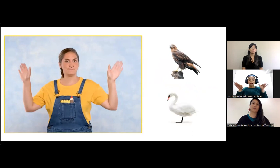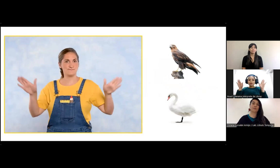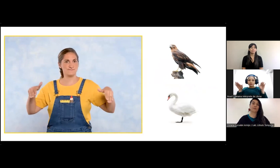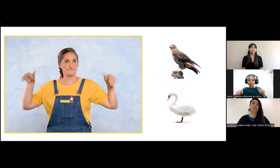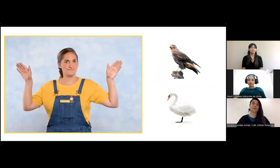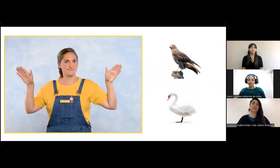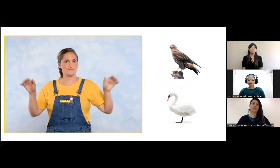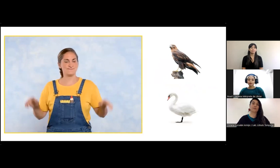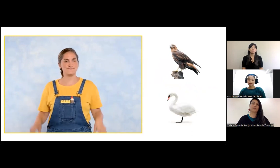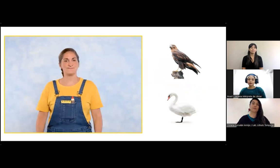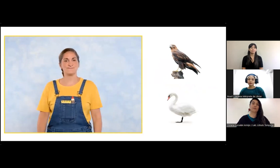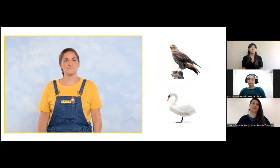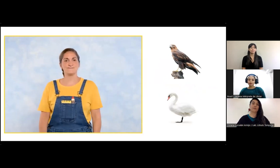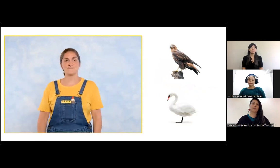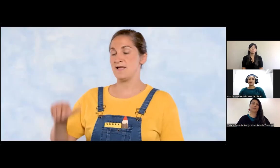Ave.